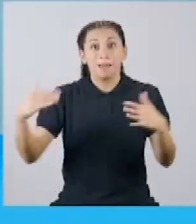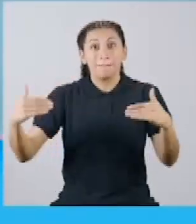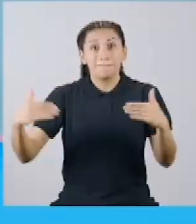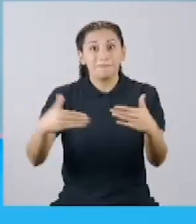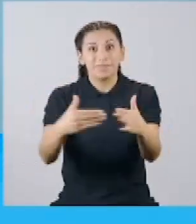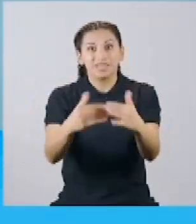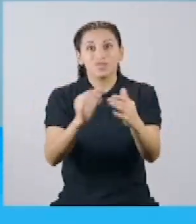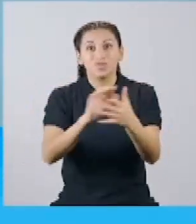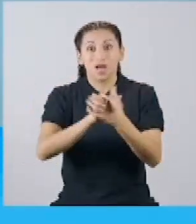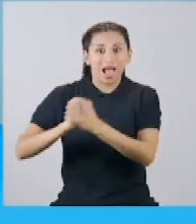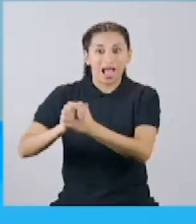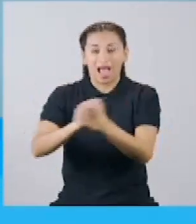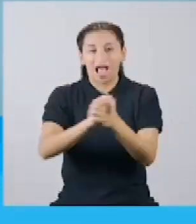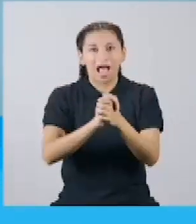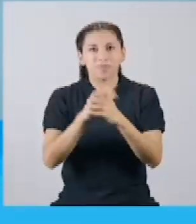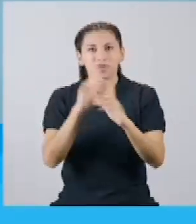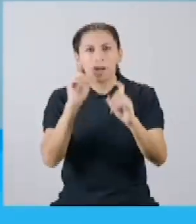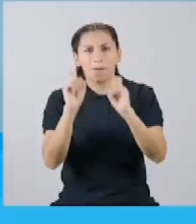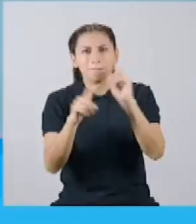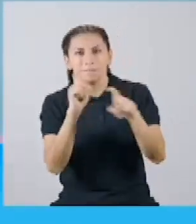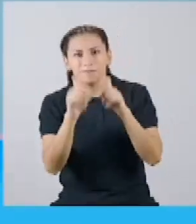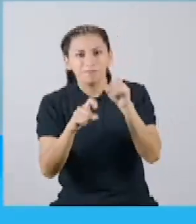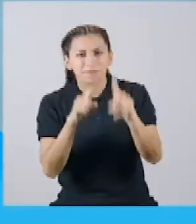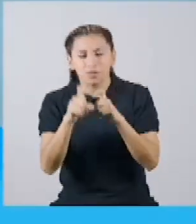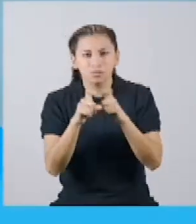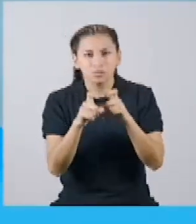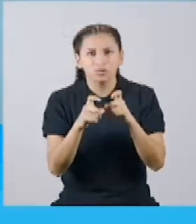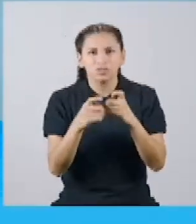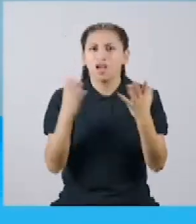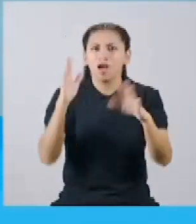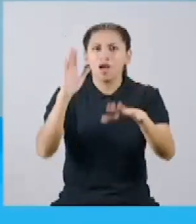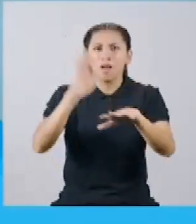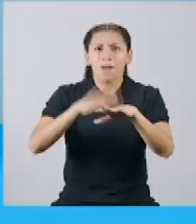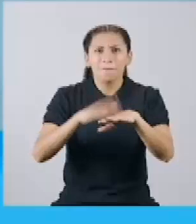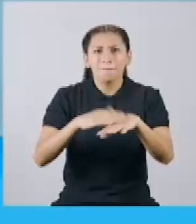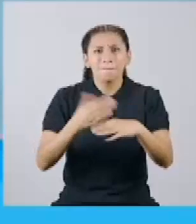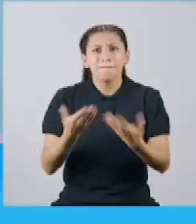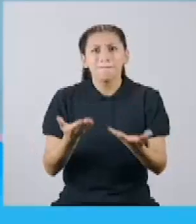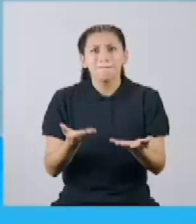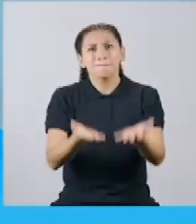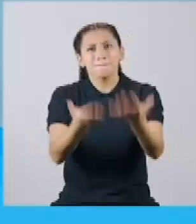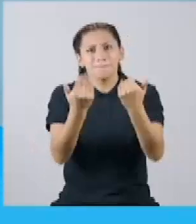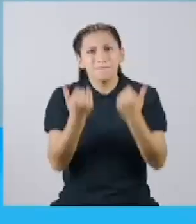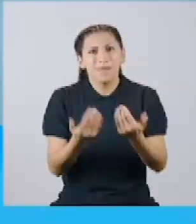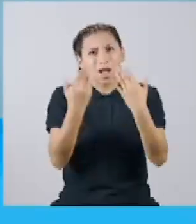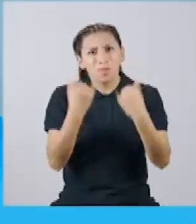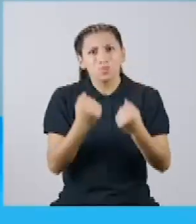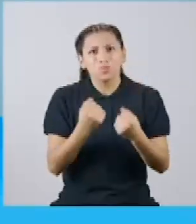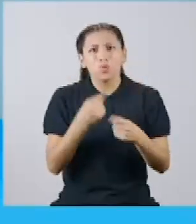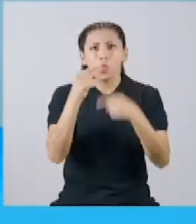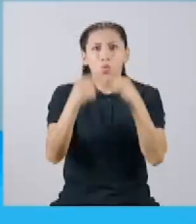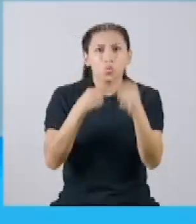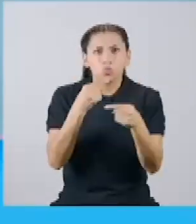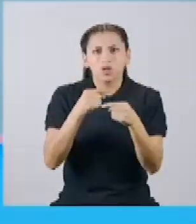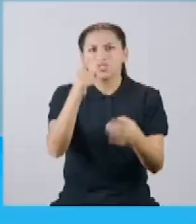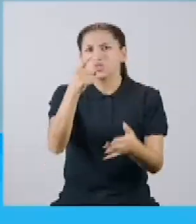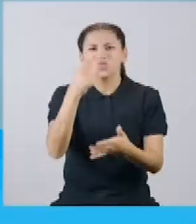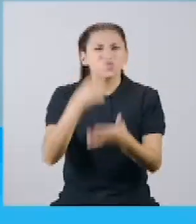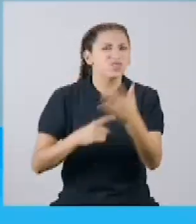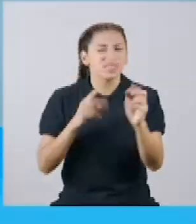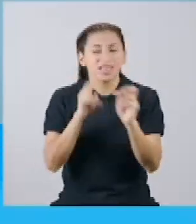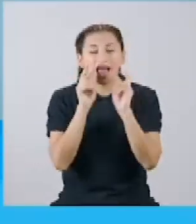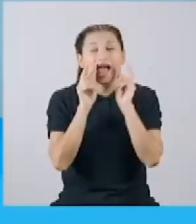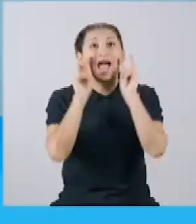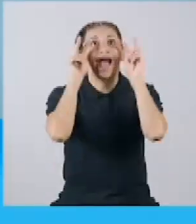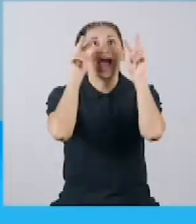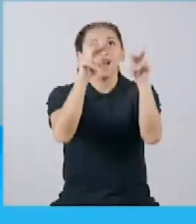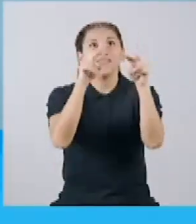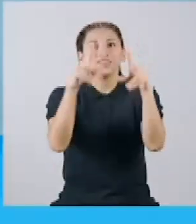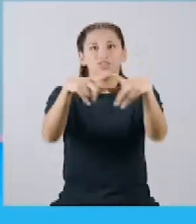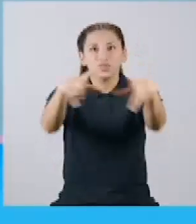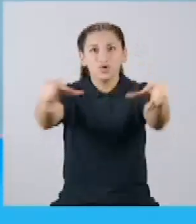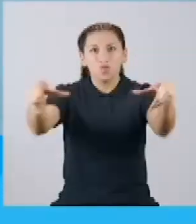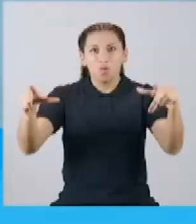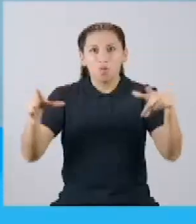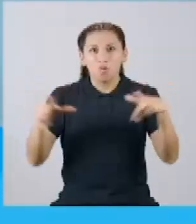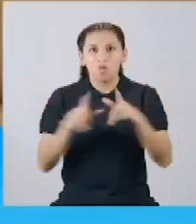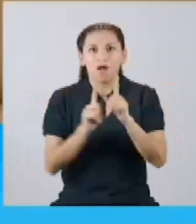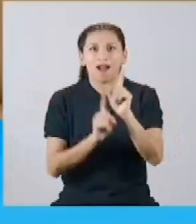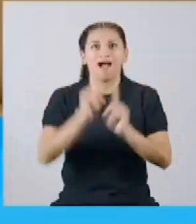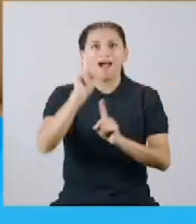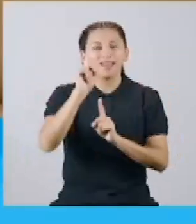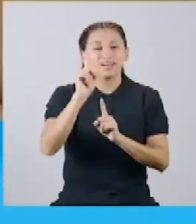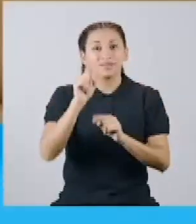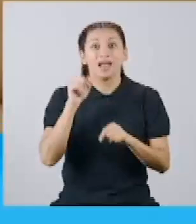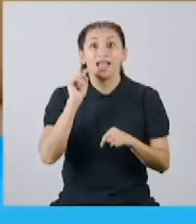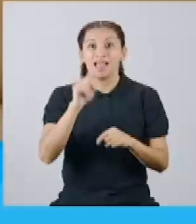esperaban y la pregunta unánime fue: ¡vamos, cuéntanos, qué has visto en la